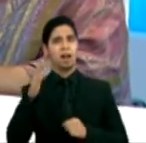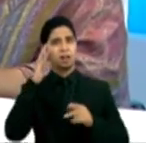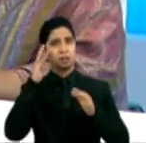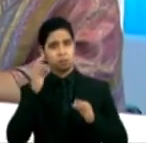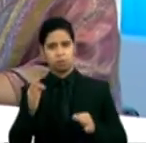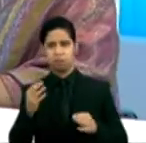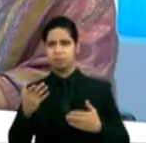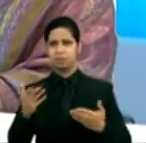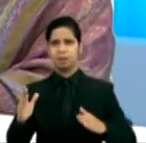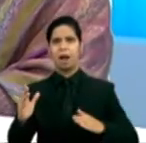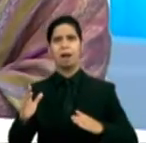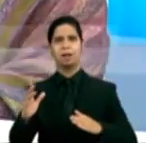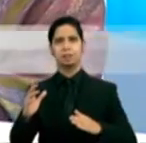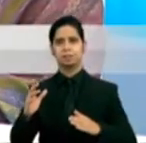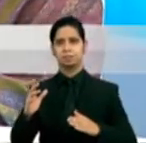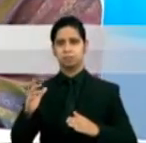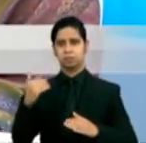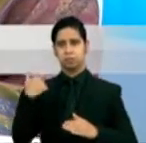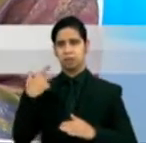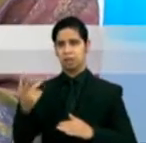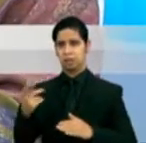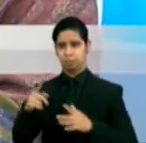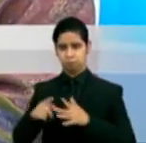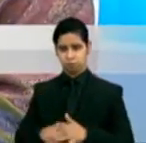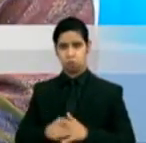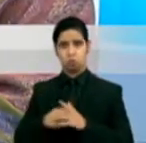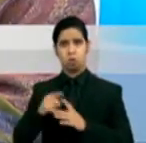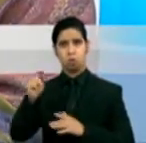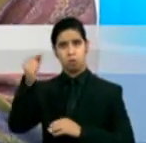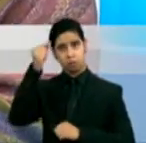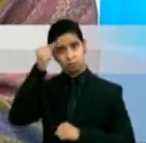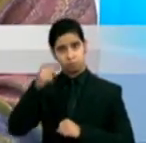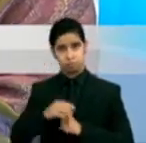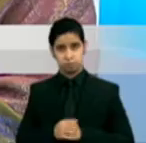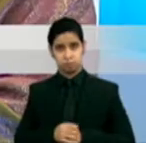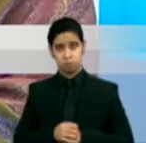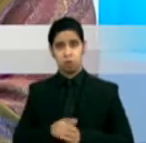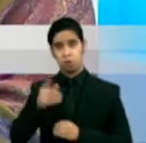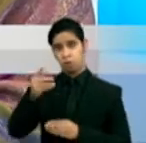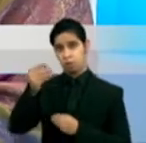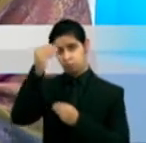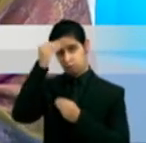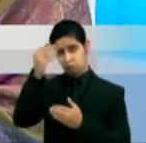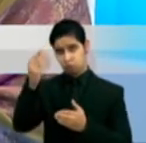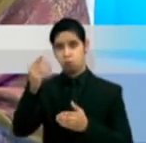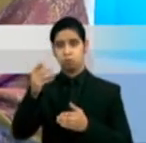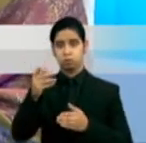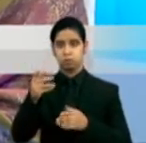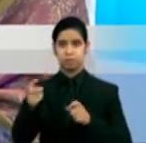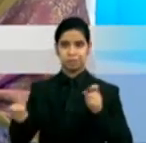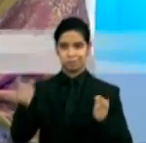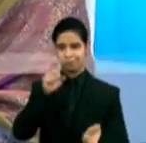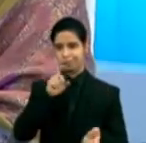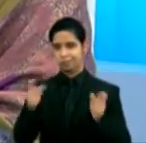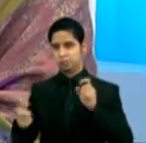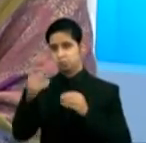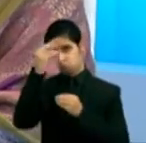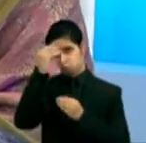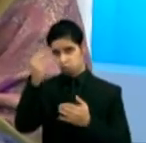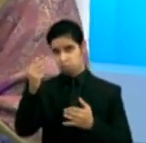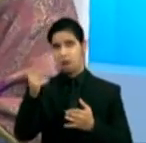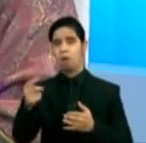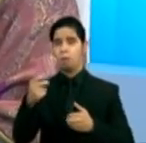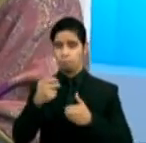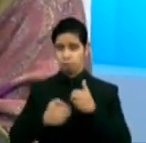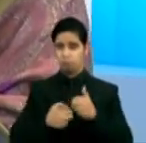la mesa desde que él asumió la posición. Los informes de transición evidenciaron la gravedad de la situación que enfrentamos